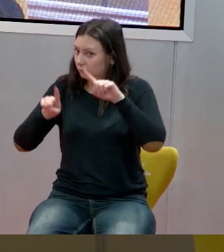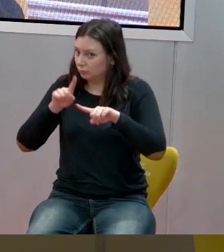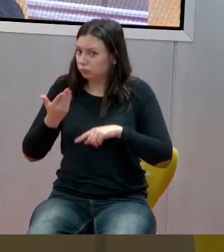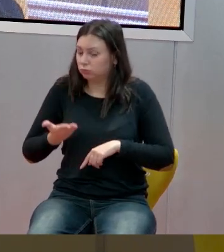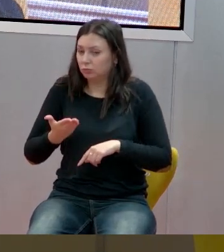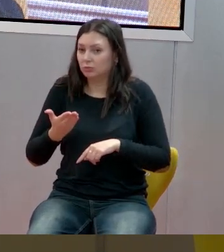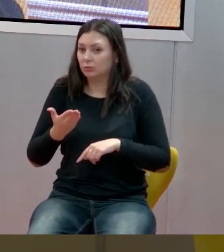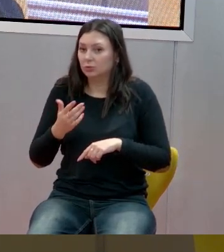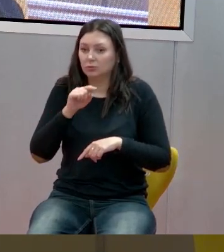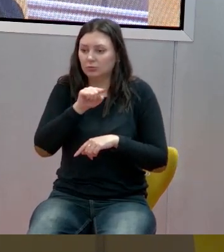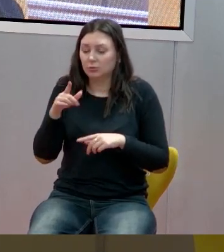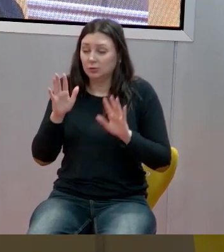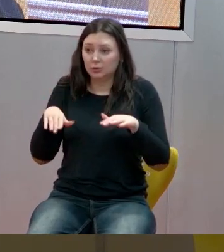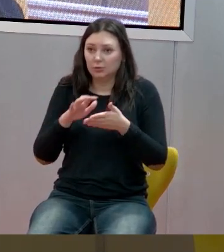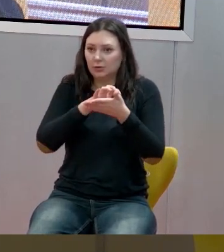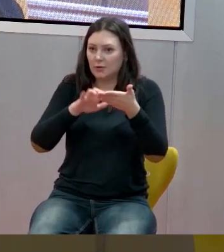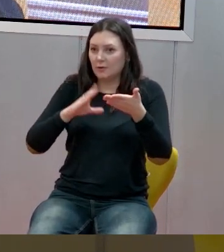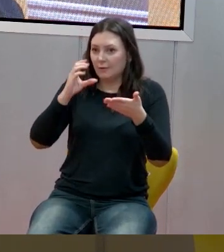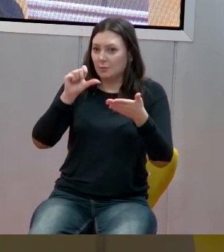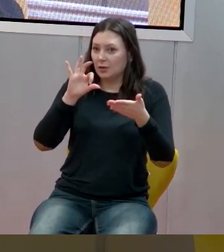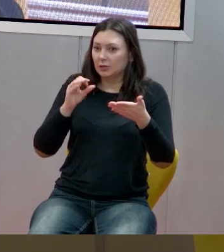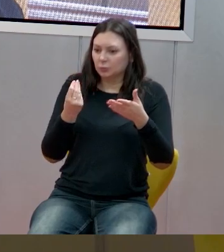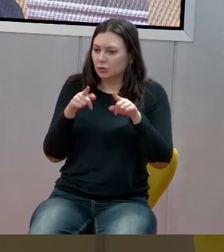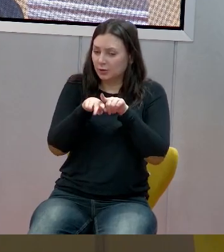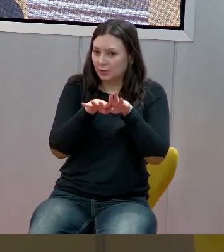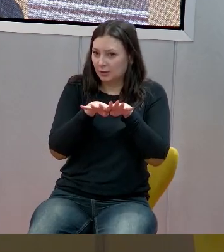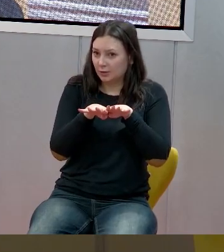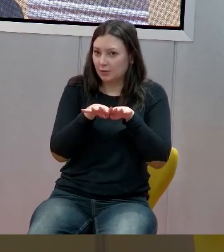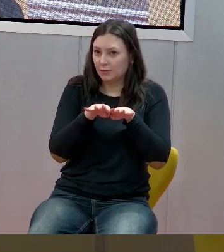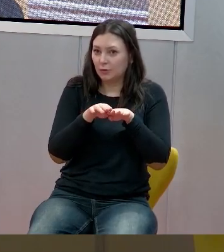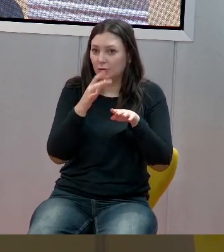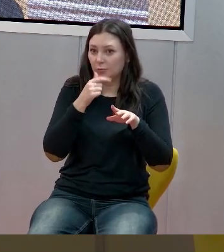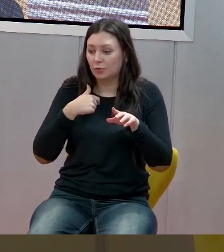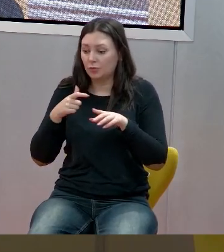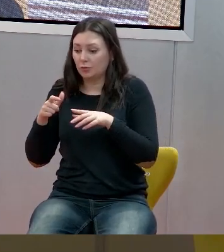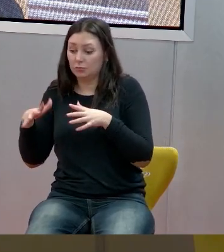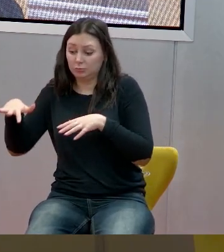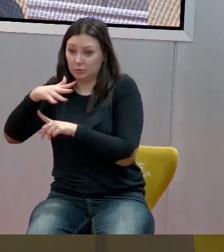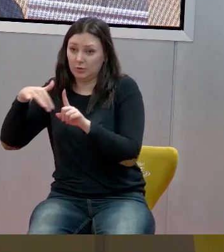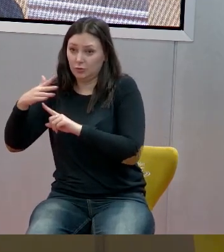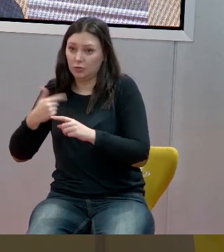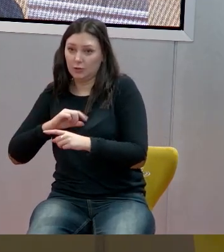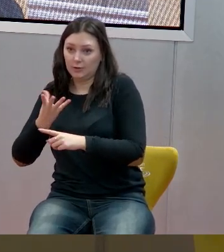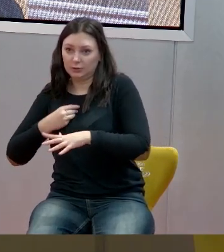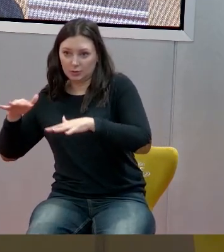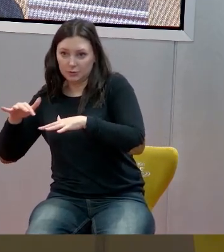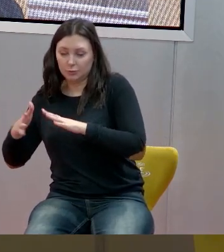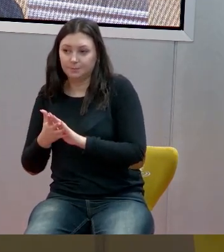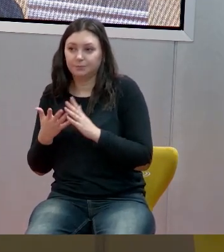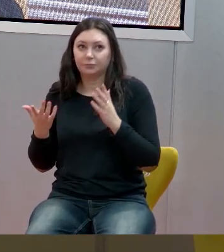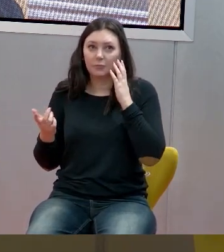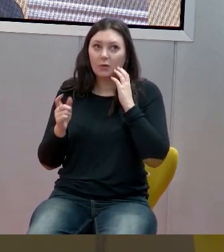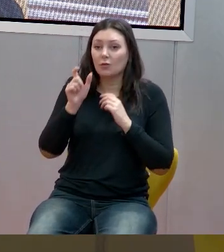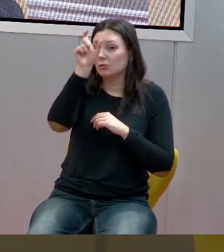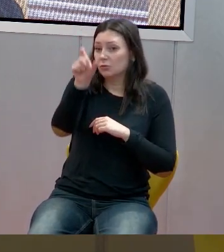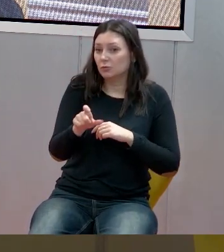Pese a todo, el informe CAS ha sido muy criticado en el entorno del transactivismo. Martín Endara Coll,